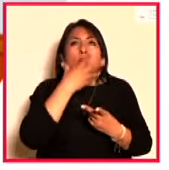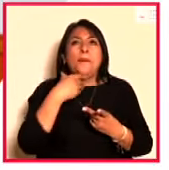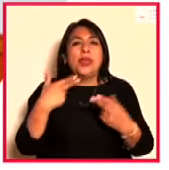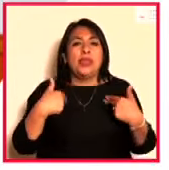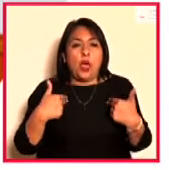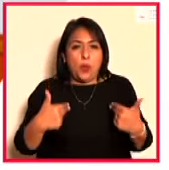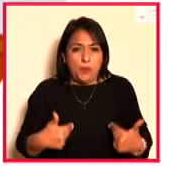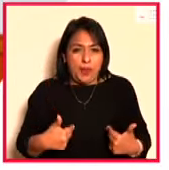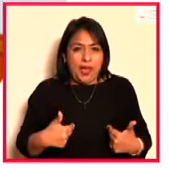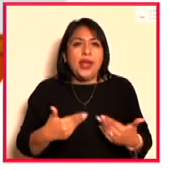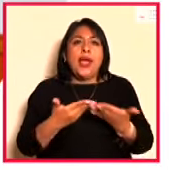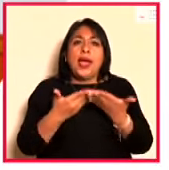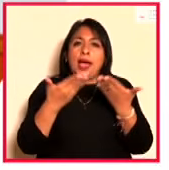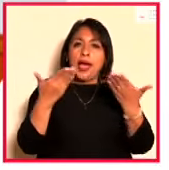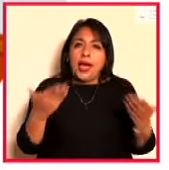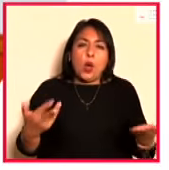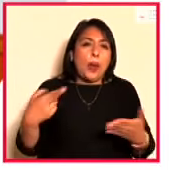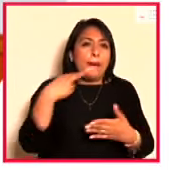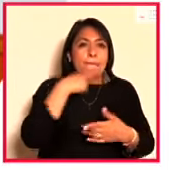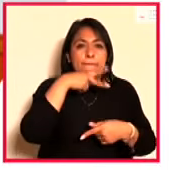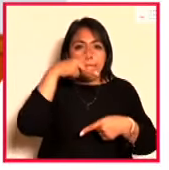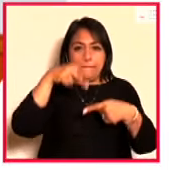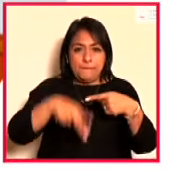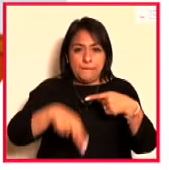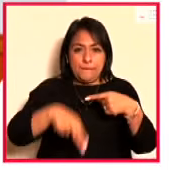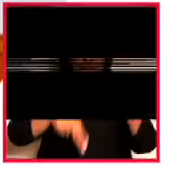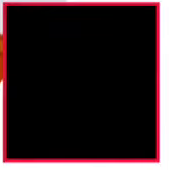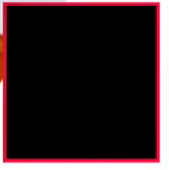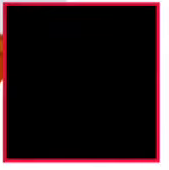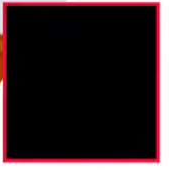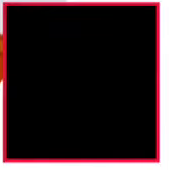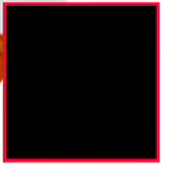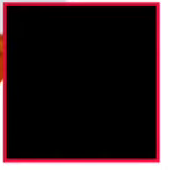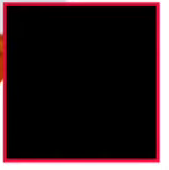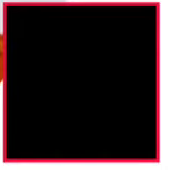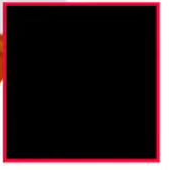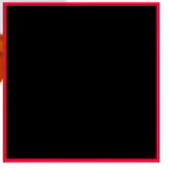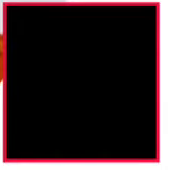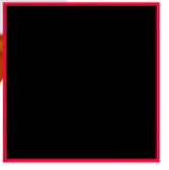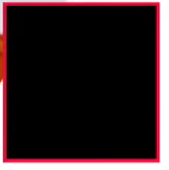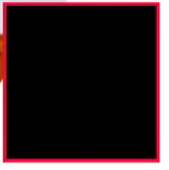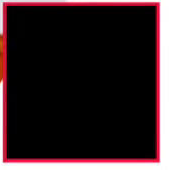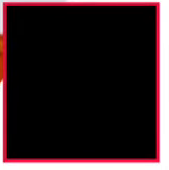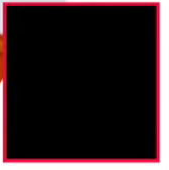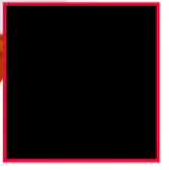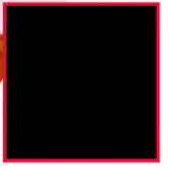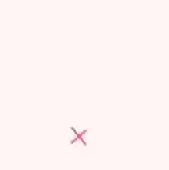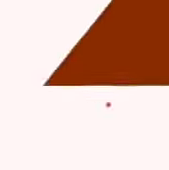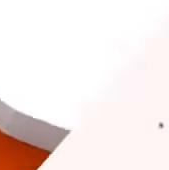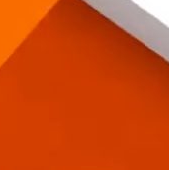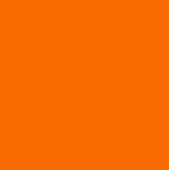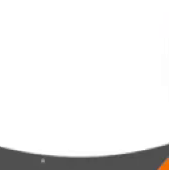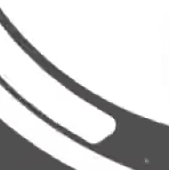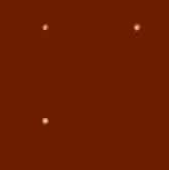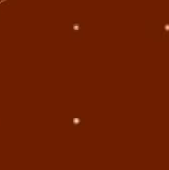Con esta invitación nos vamos a una brevísima pausa. Hay más del 22 en el 22 en Noticias 22.